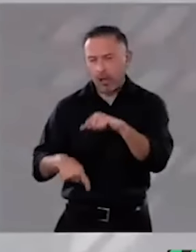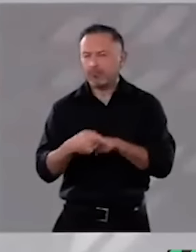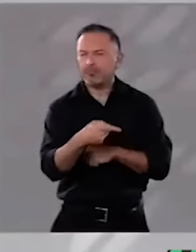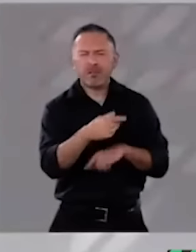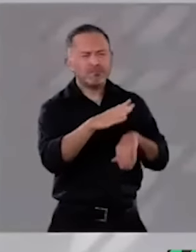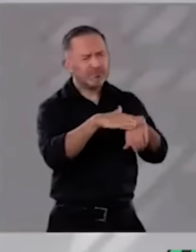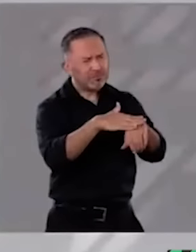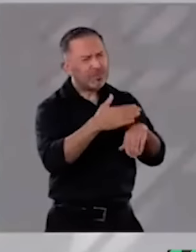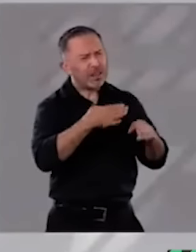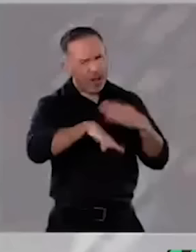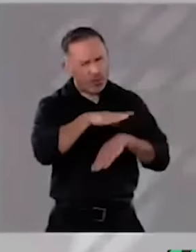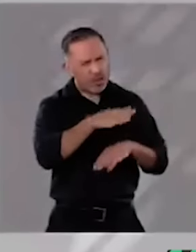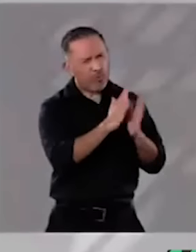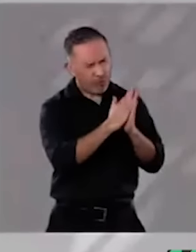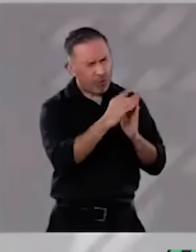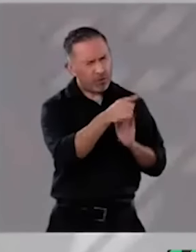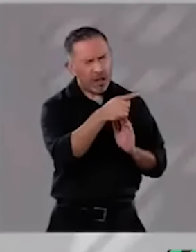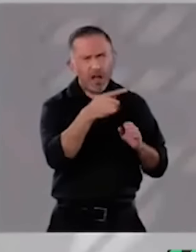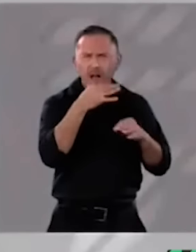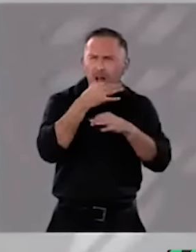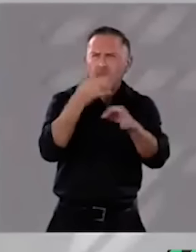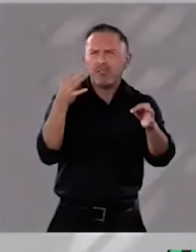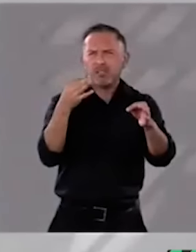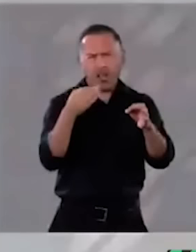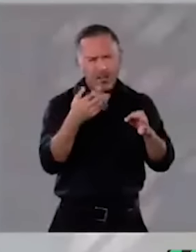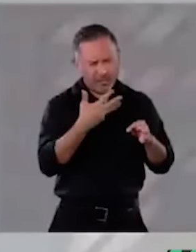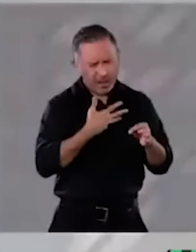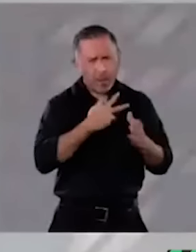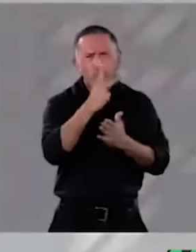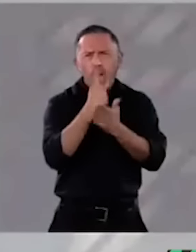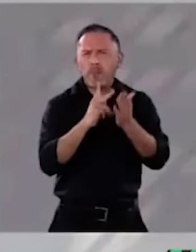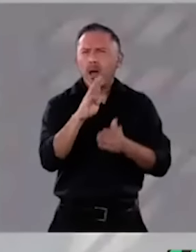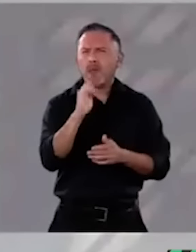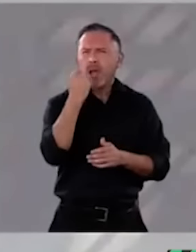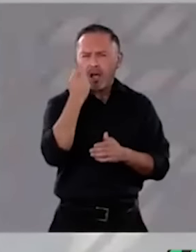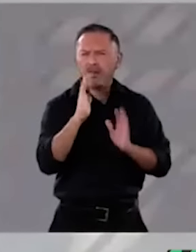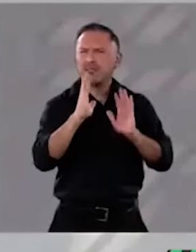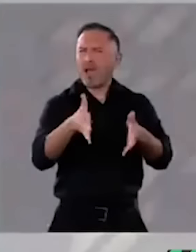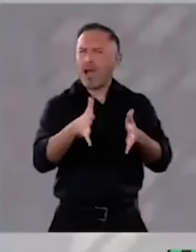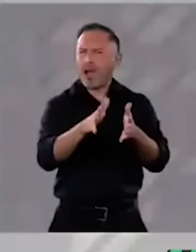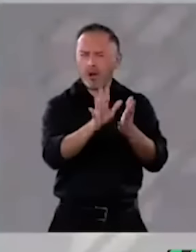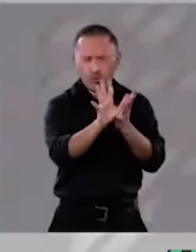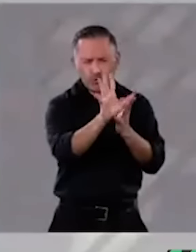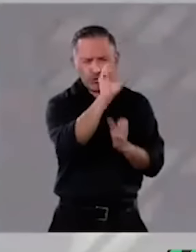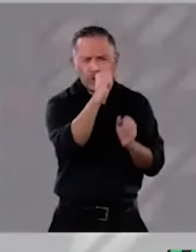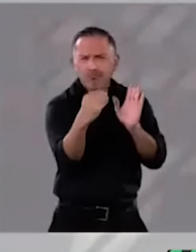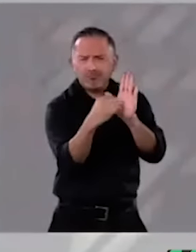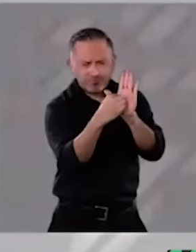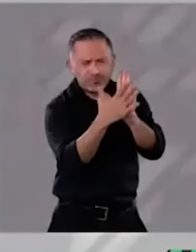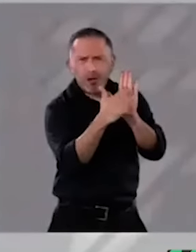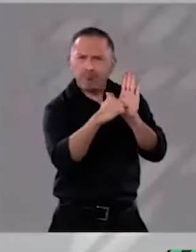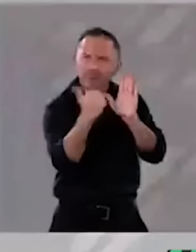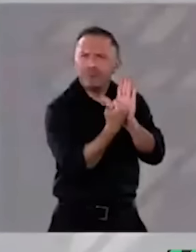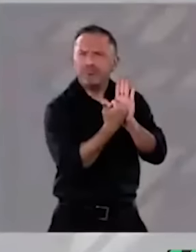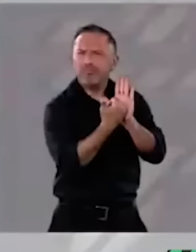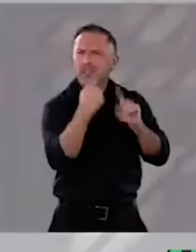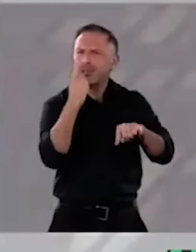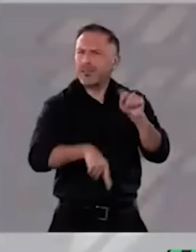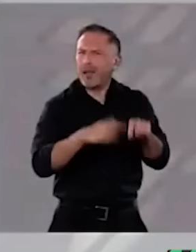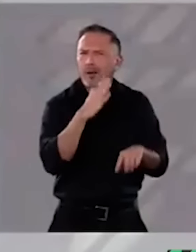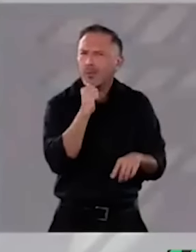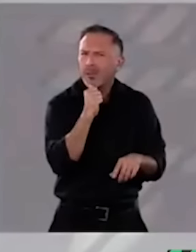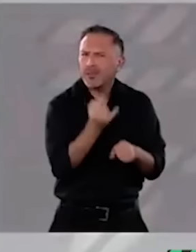sociales están en la Constitución y es imposible quitarlos. Yo sé la importancia que tienen los programas sociales.